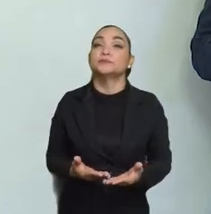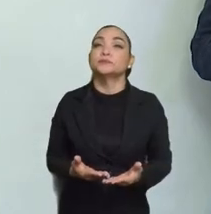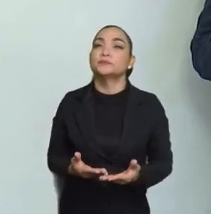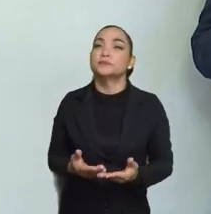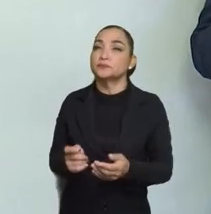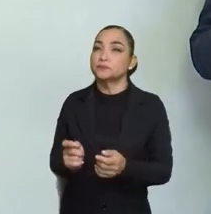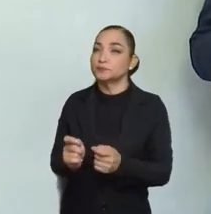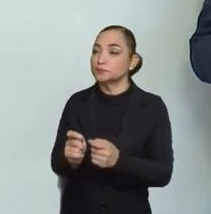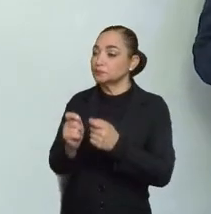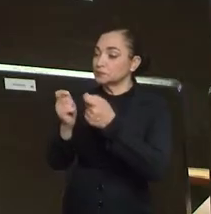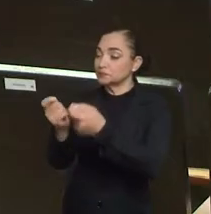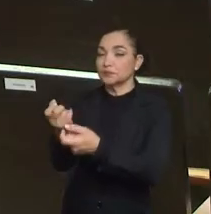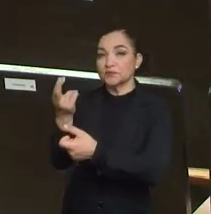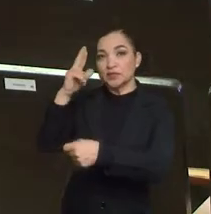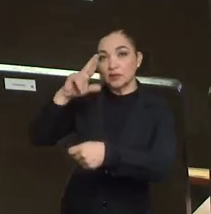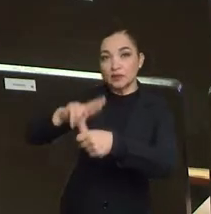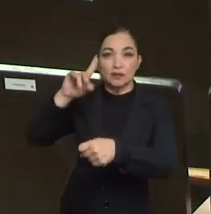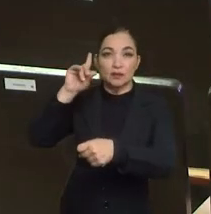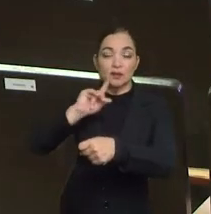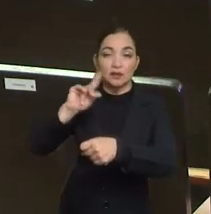vino, ¿verdad?